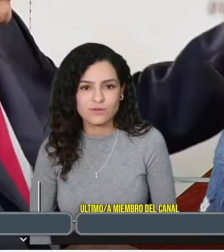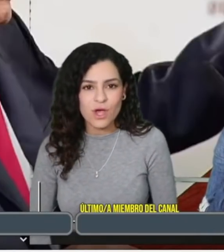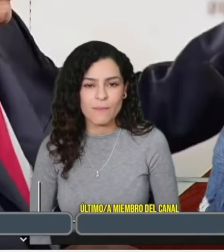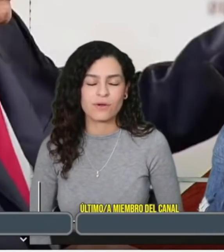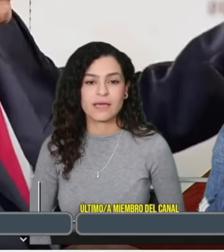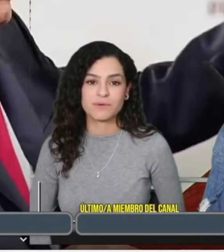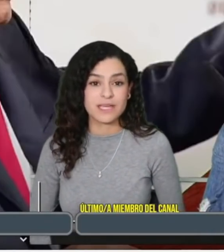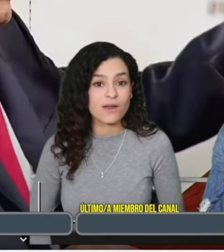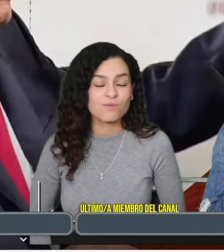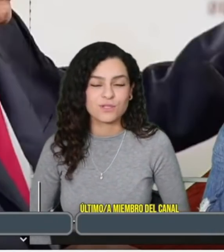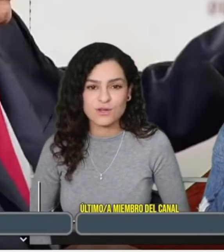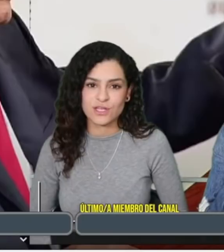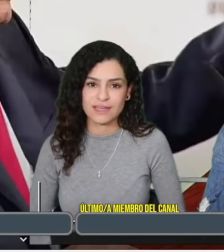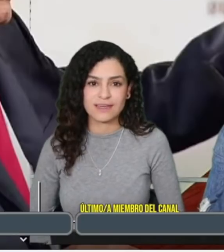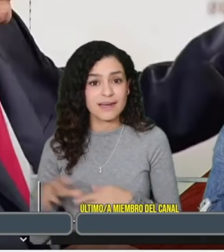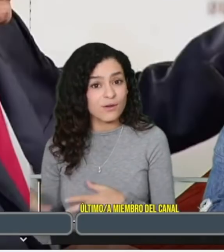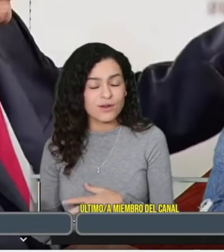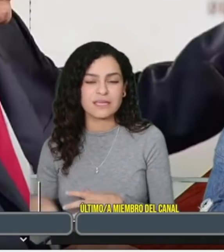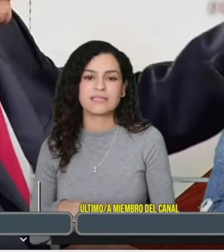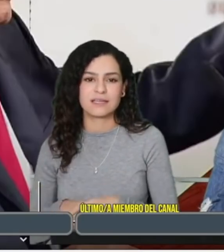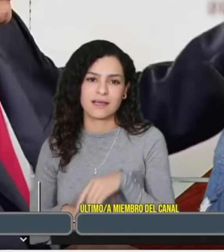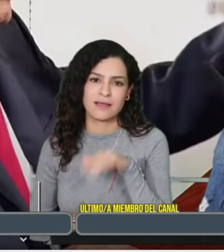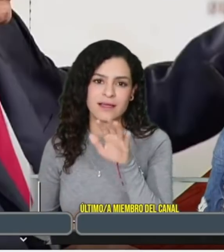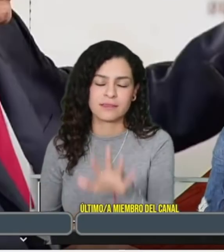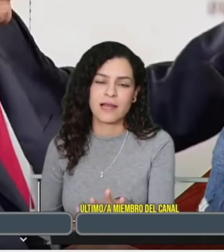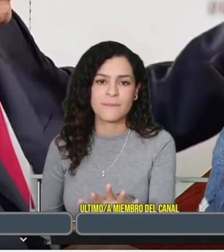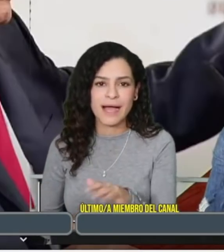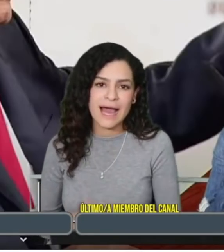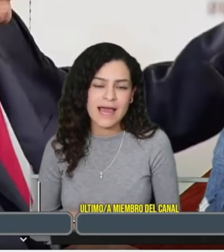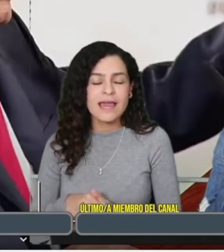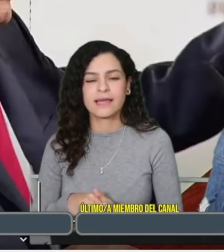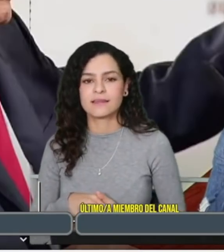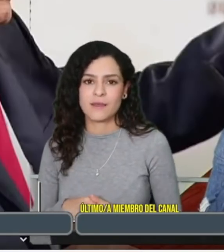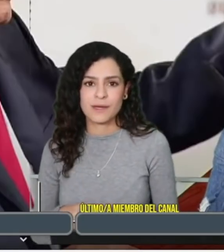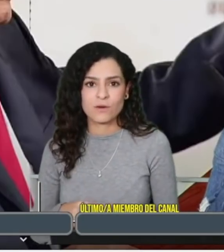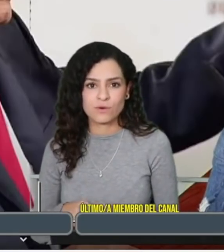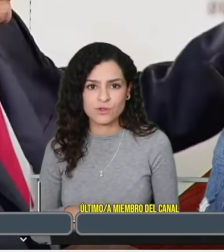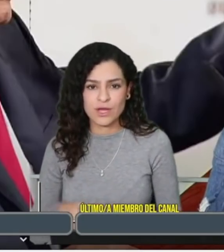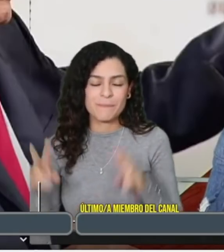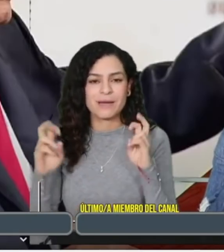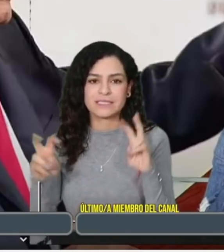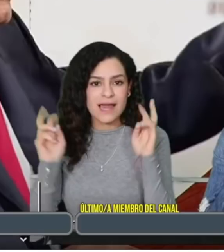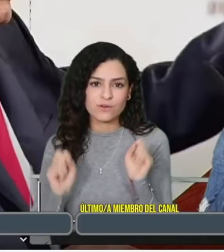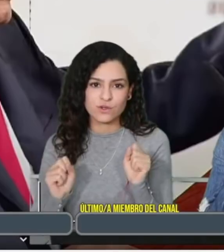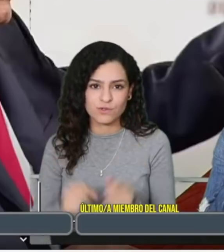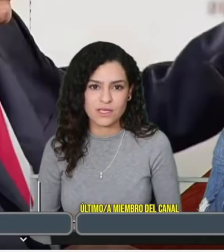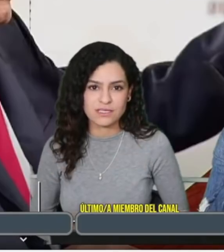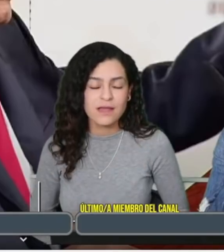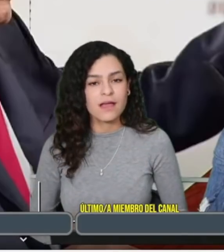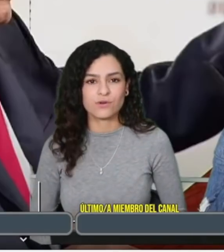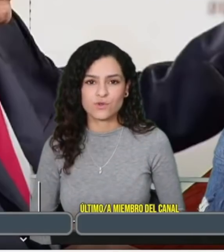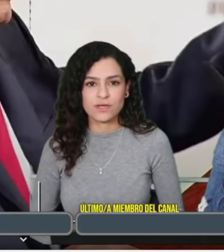Latinus, porque pues hay rumorcillos de que entre Claudio X, entre la embajada, que entre también algunos empresarios, como se